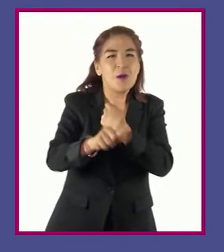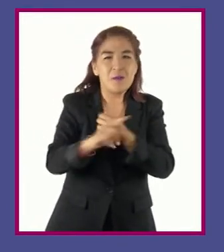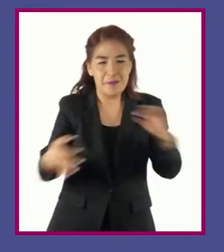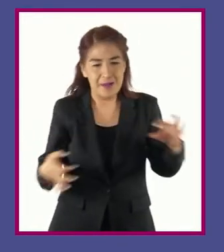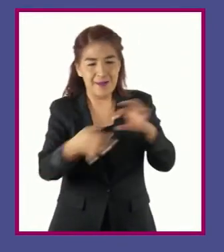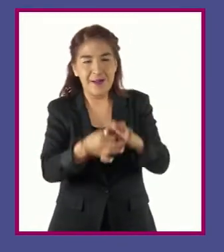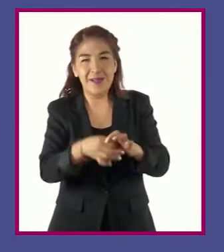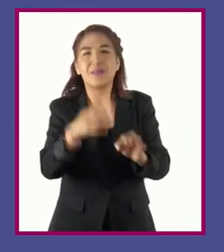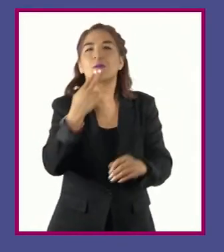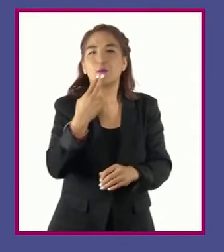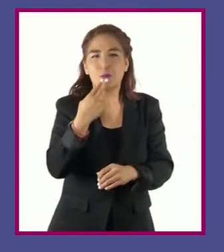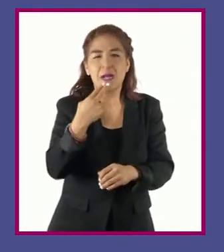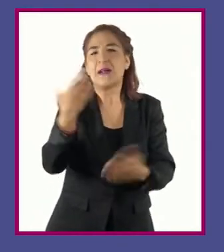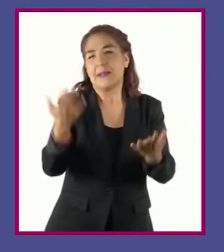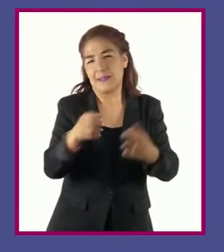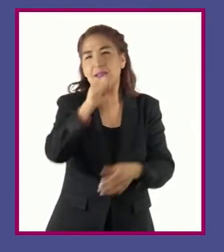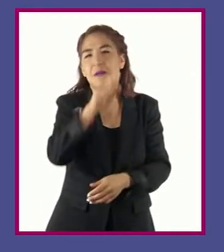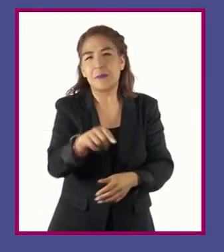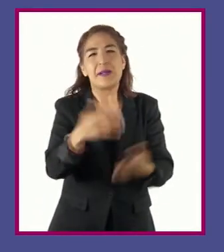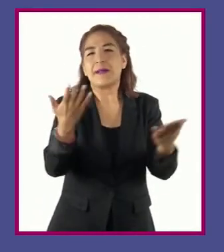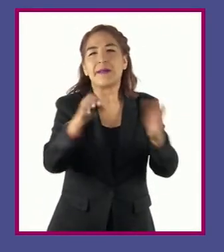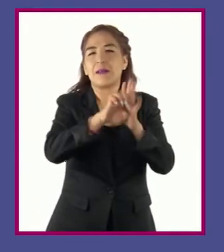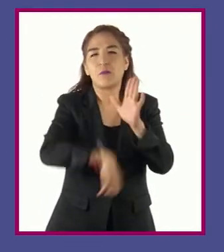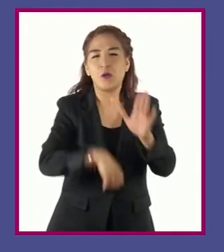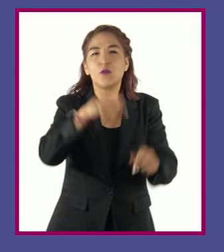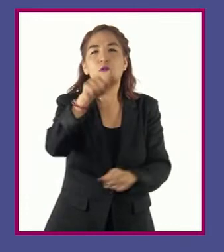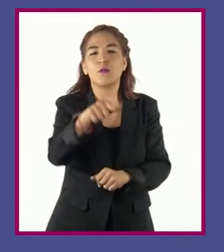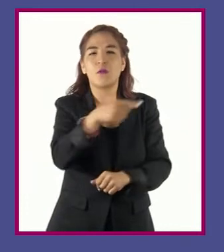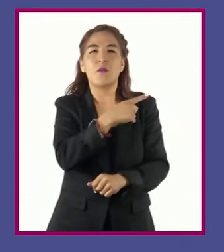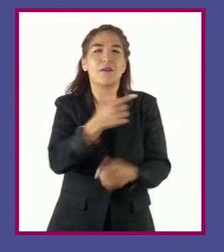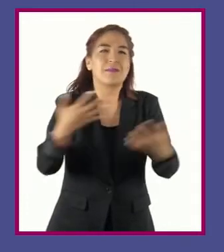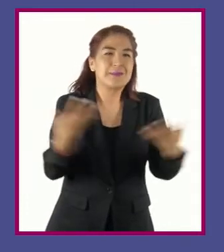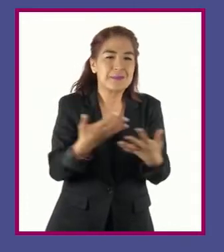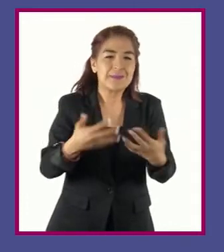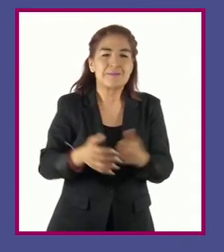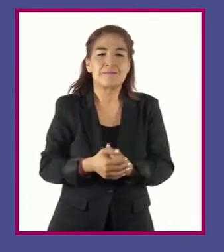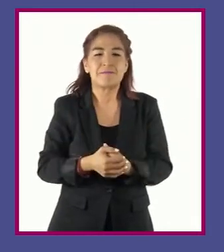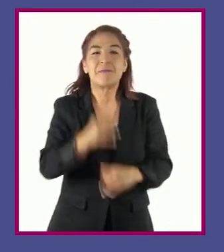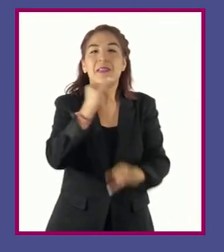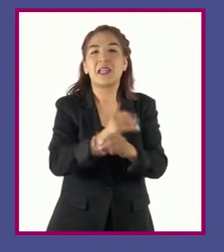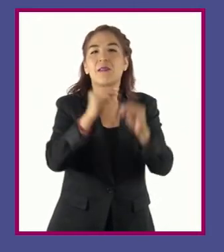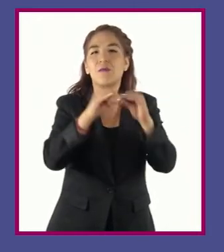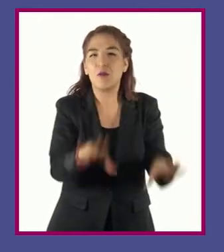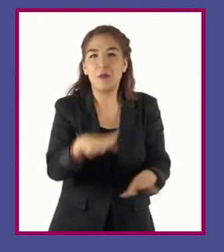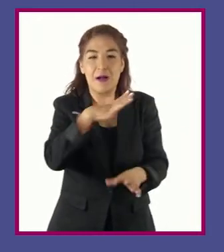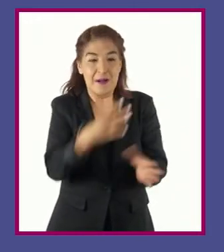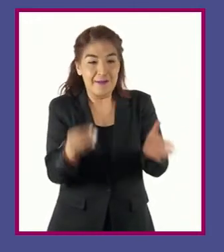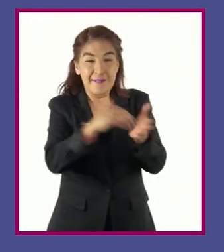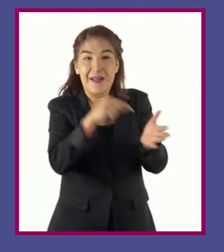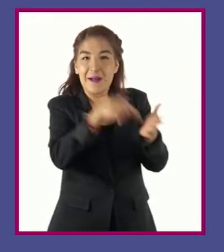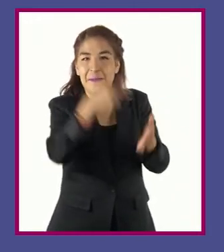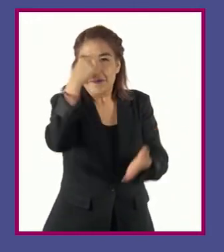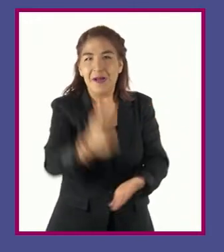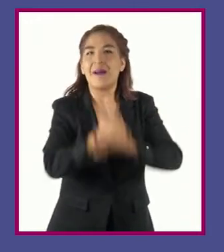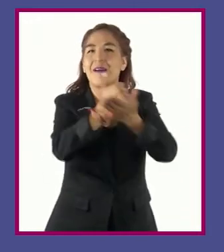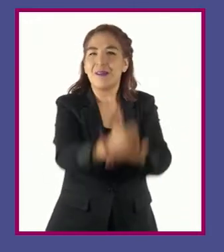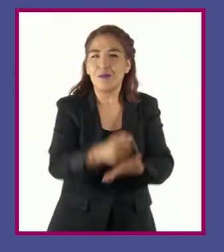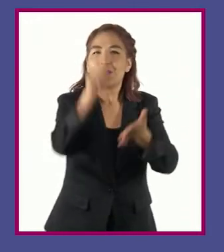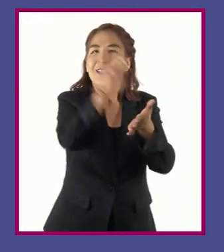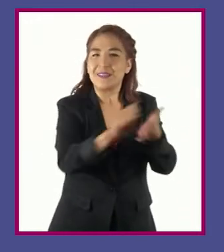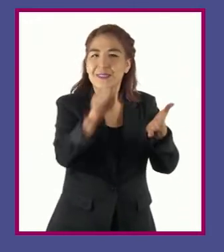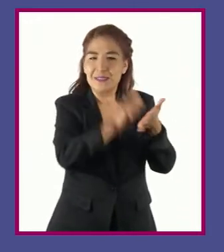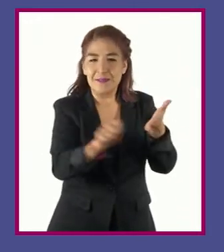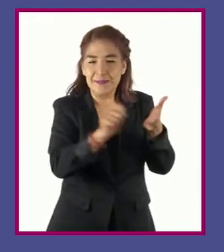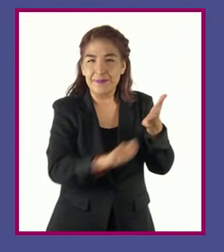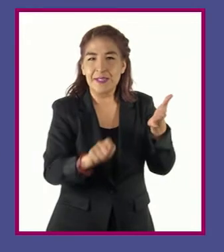usar? De tal manera que tengas una información ahí que te ayude a estar escribiendo y que